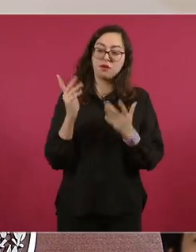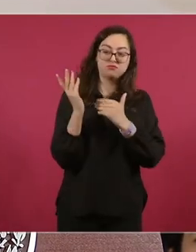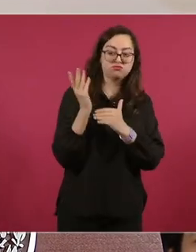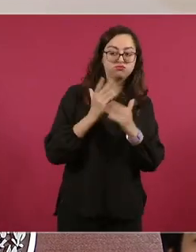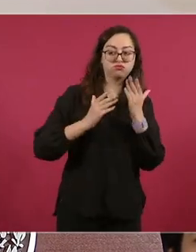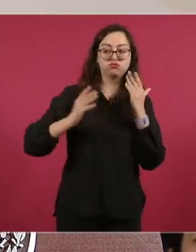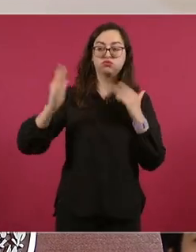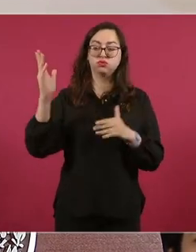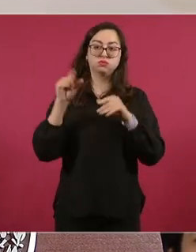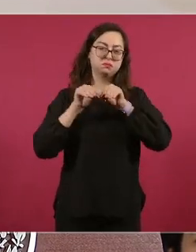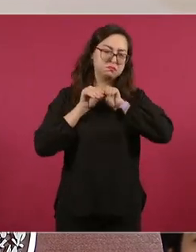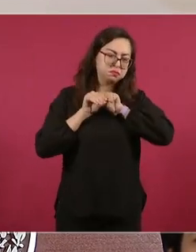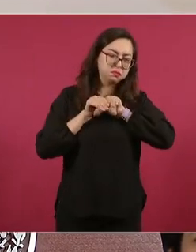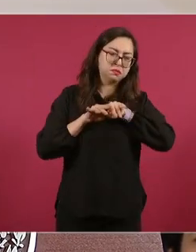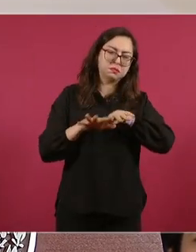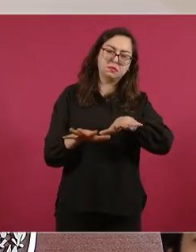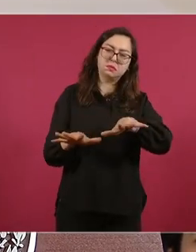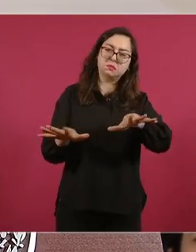México Tenochtitlan.